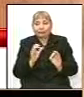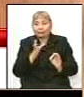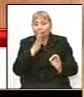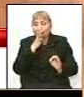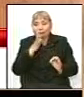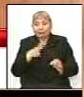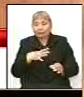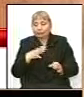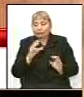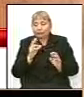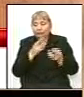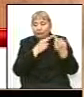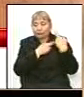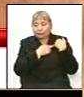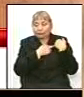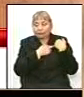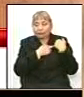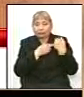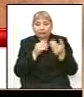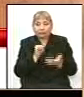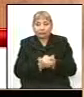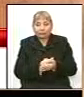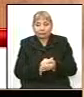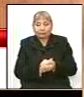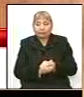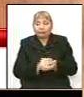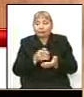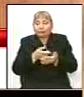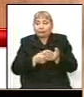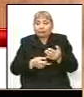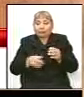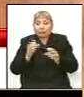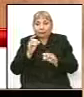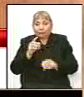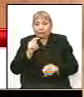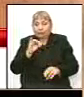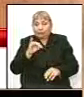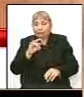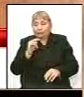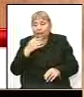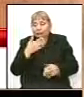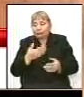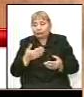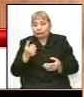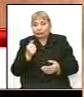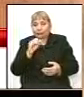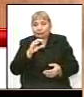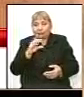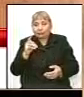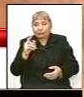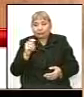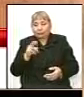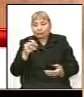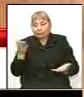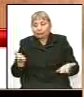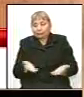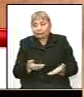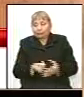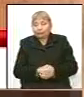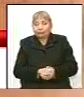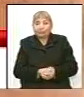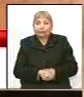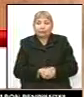en ningún momento, a su responsabilidad en las comisiones en las que es titular por un lado y es accesitario acá por otro lado. Por